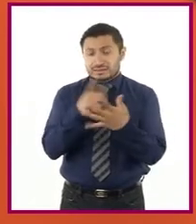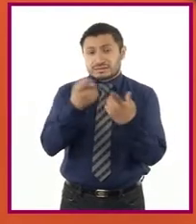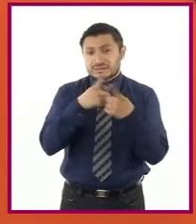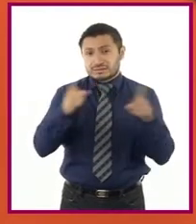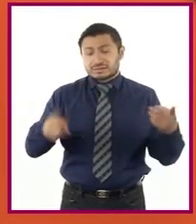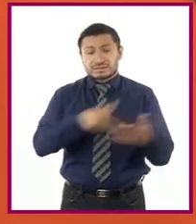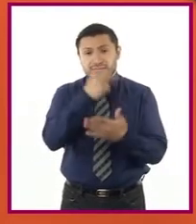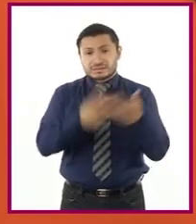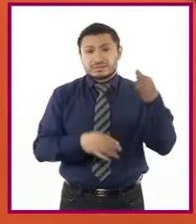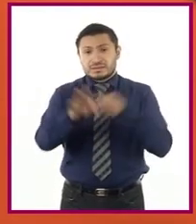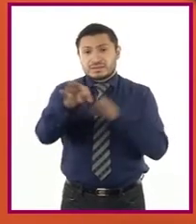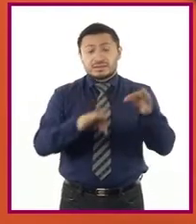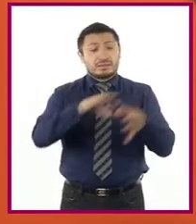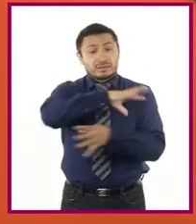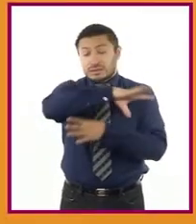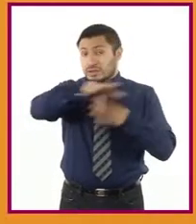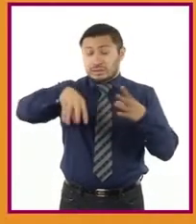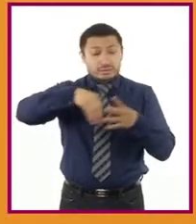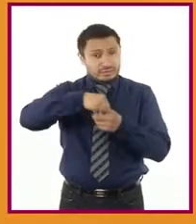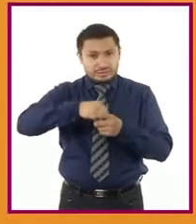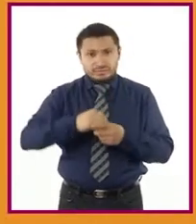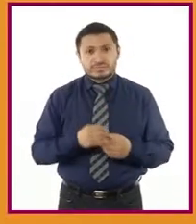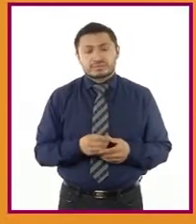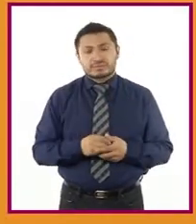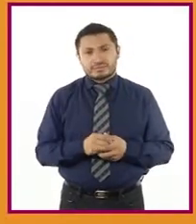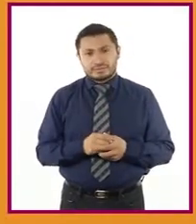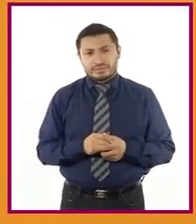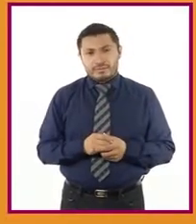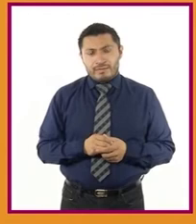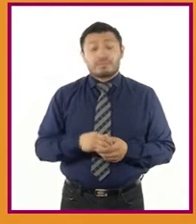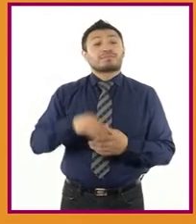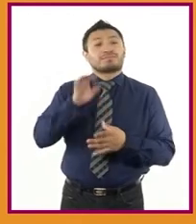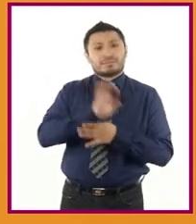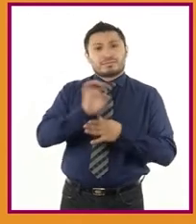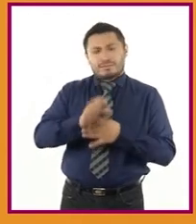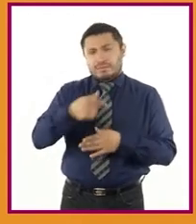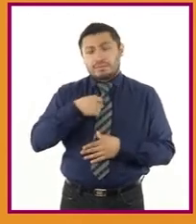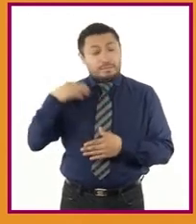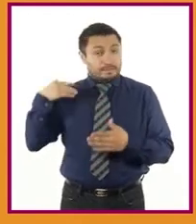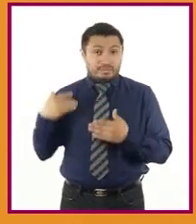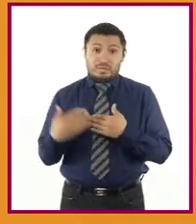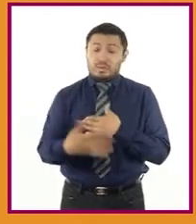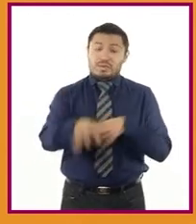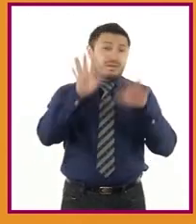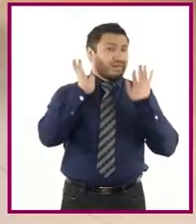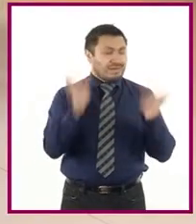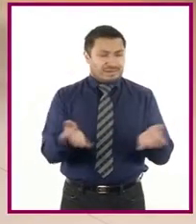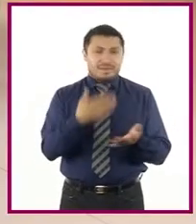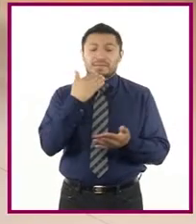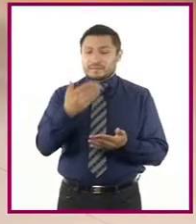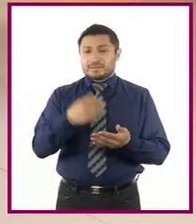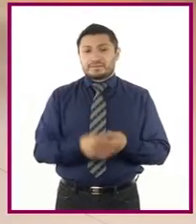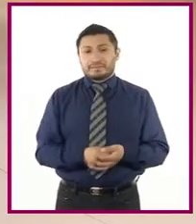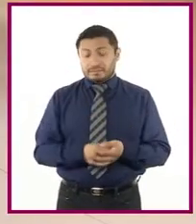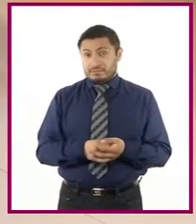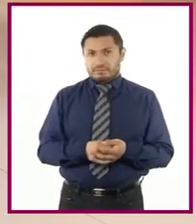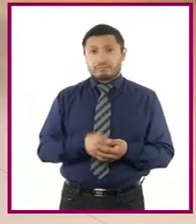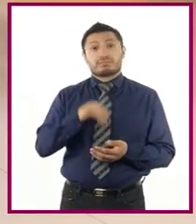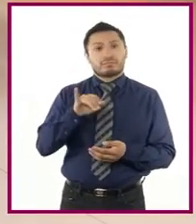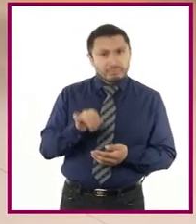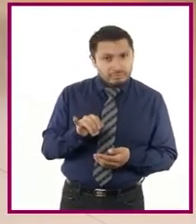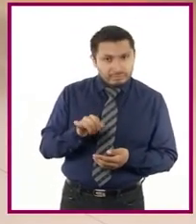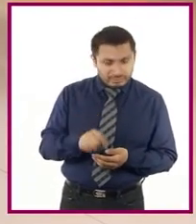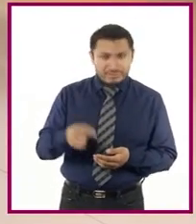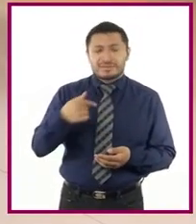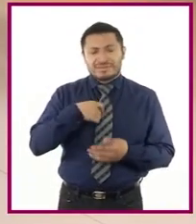con todos estos elementos. Entonces ya voy muy adelantada. ¿Así? ¿Así?